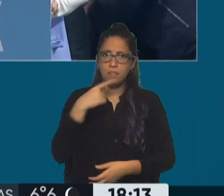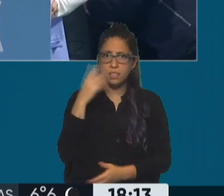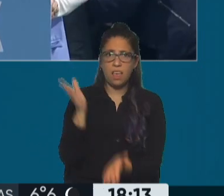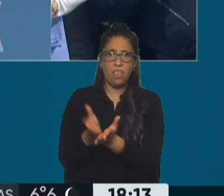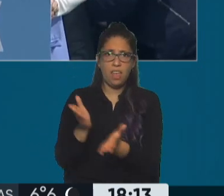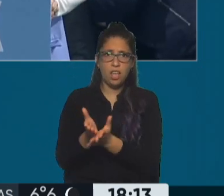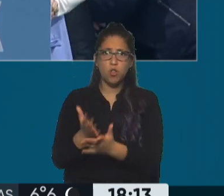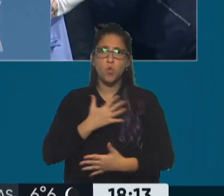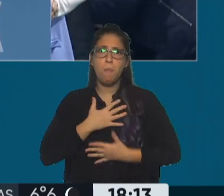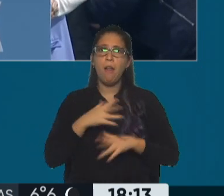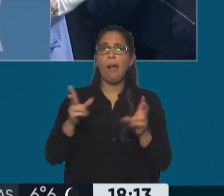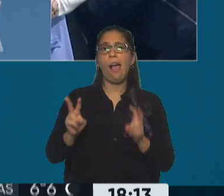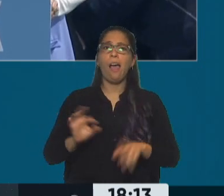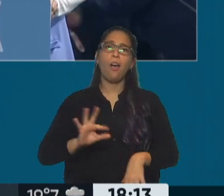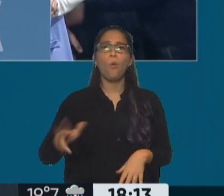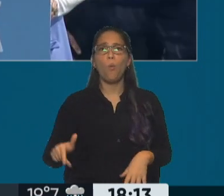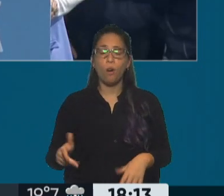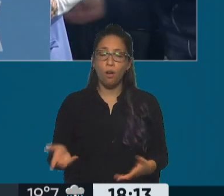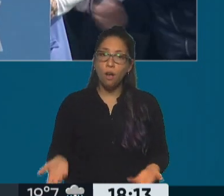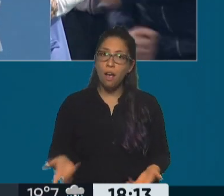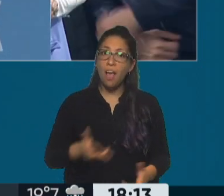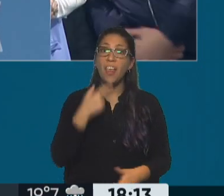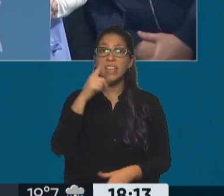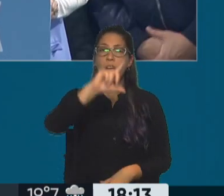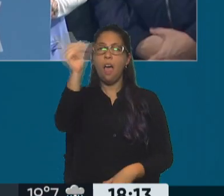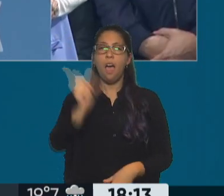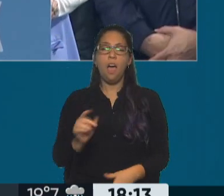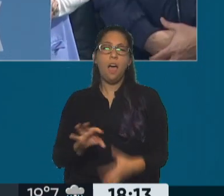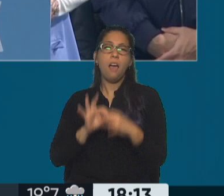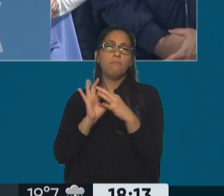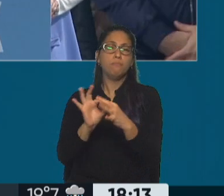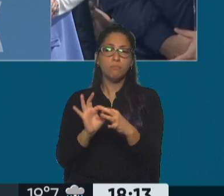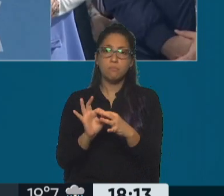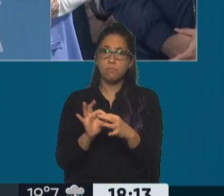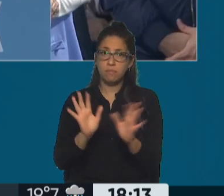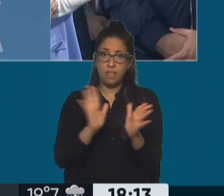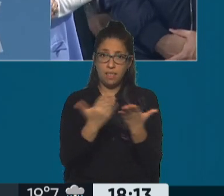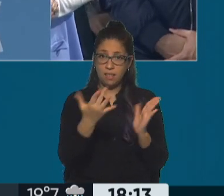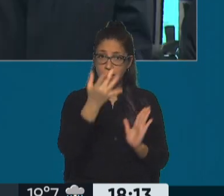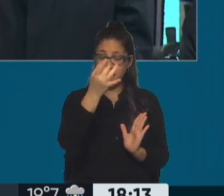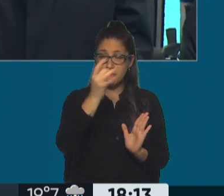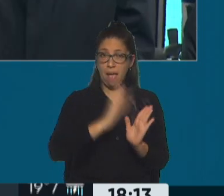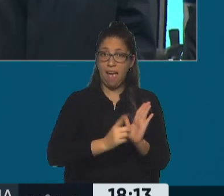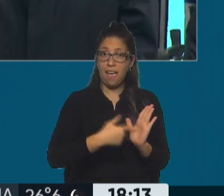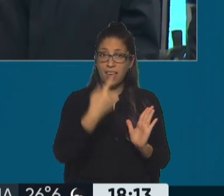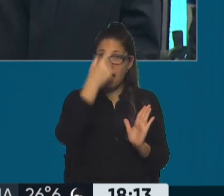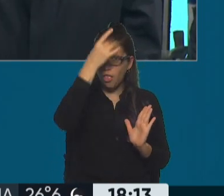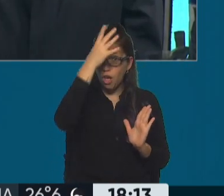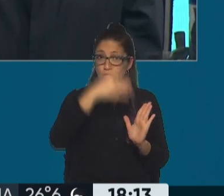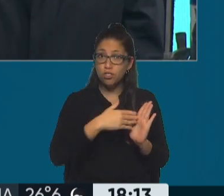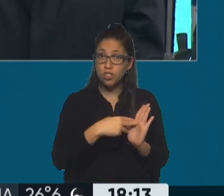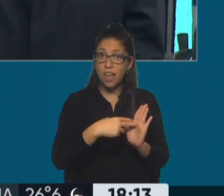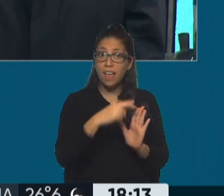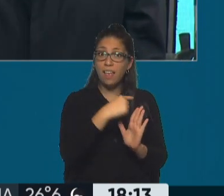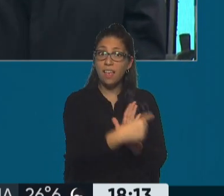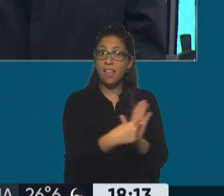es un curro. Por ejemplo, hablan de republicanismo y si ves la tapa de hoy de página 12, el pirulo